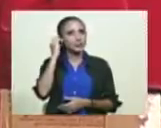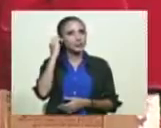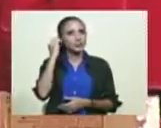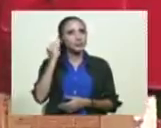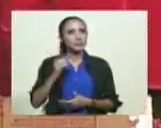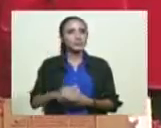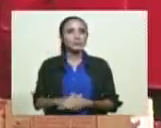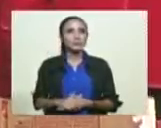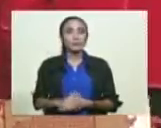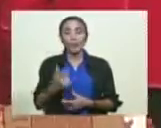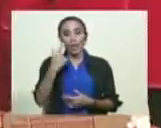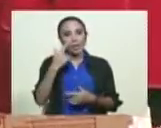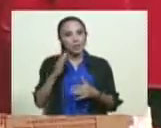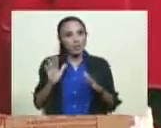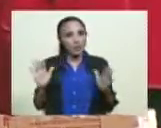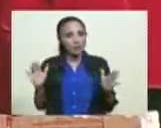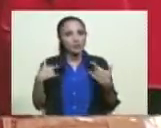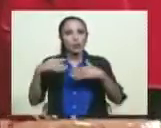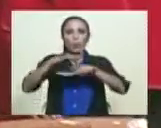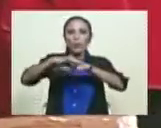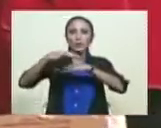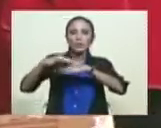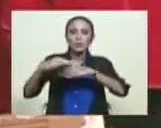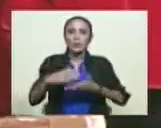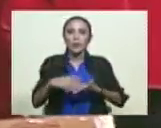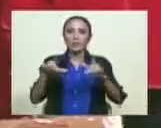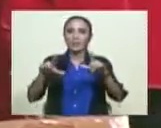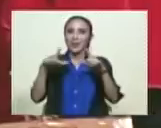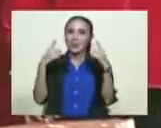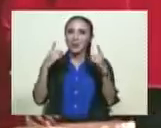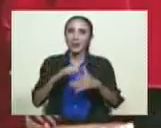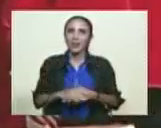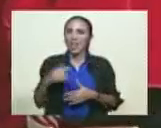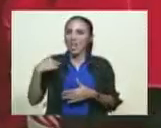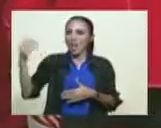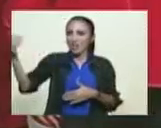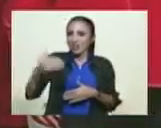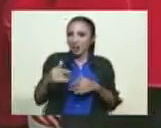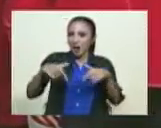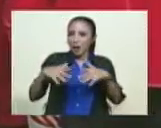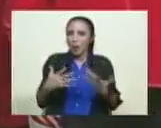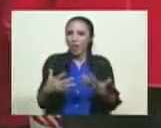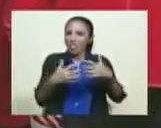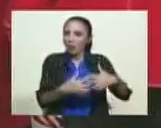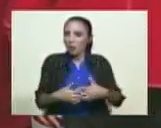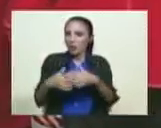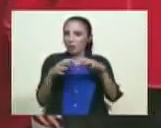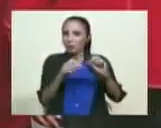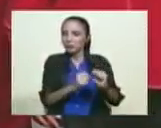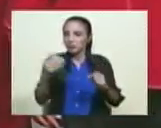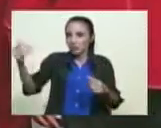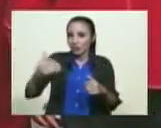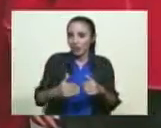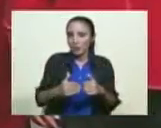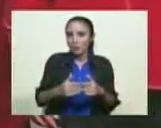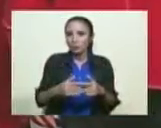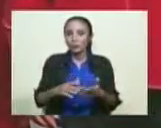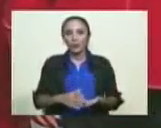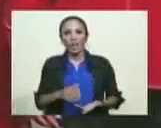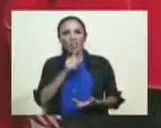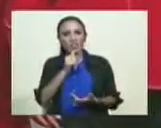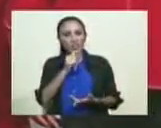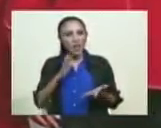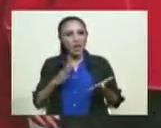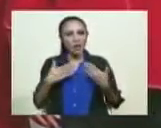Dicen que Naiguatá, cuando llegaron los europeos colonialistas, los recibió.